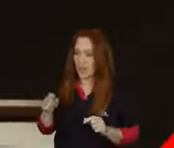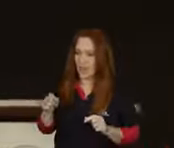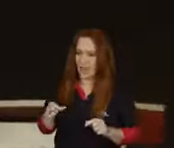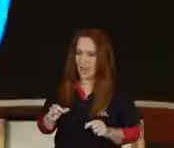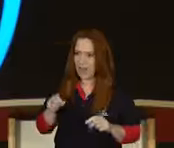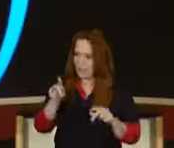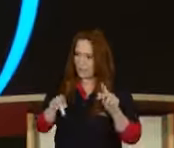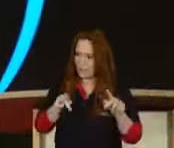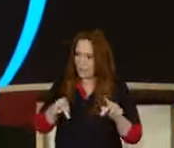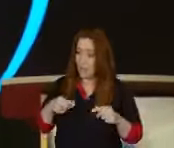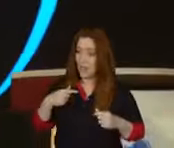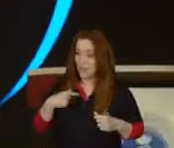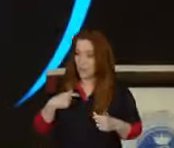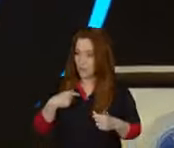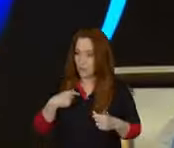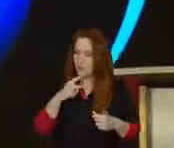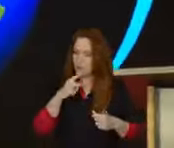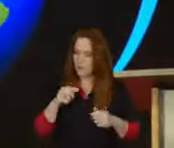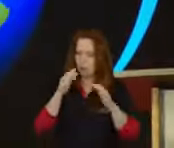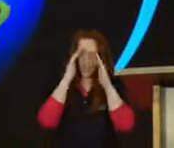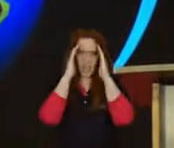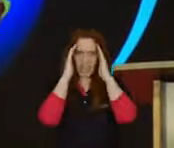a la tierra que Dios me prometió.